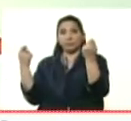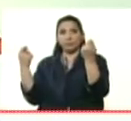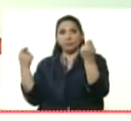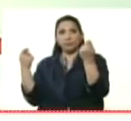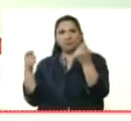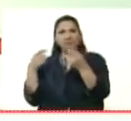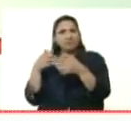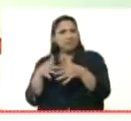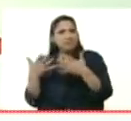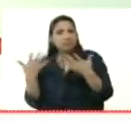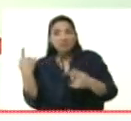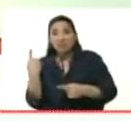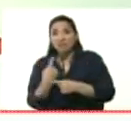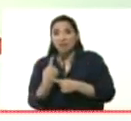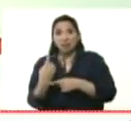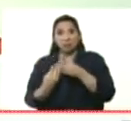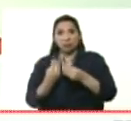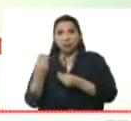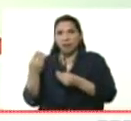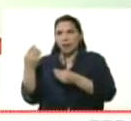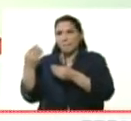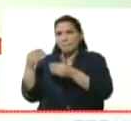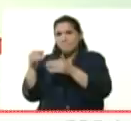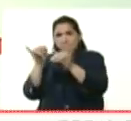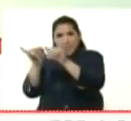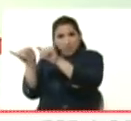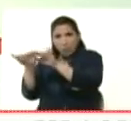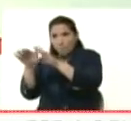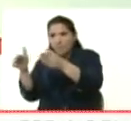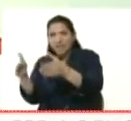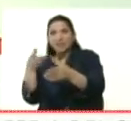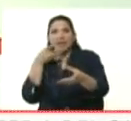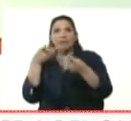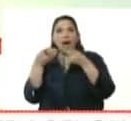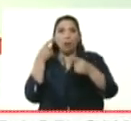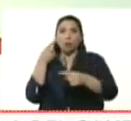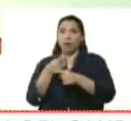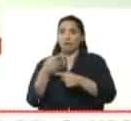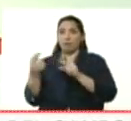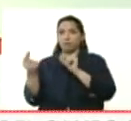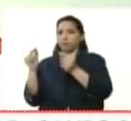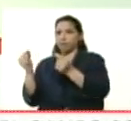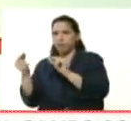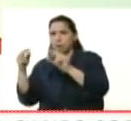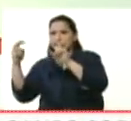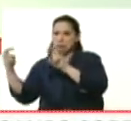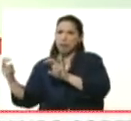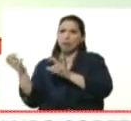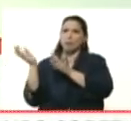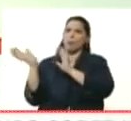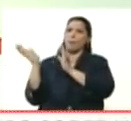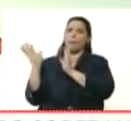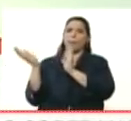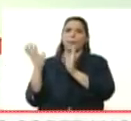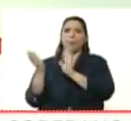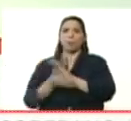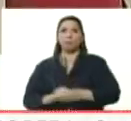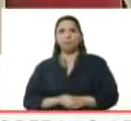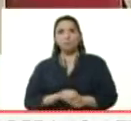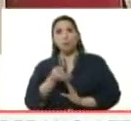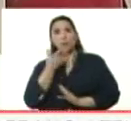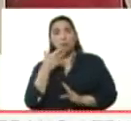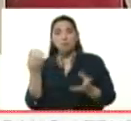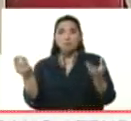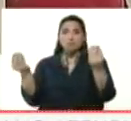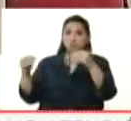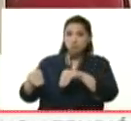¿Qué debería haber entre ellos? Una mesa de diálogo, una gran mesa de diálogo. Que se sienten a conversar, que se pongan de acuerdo